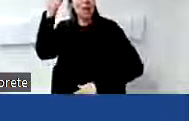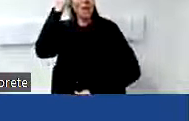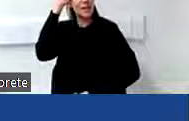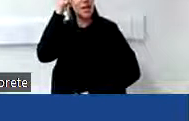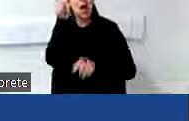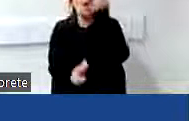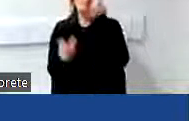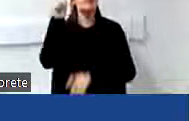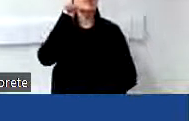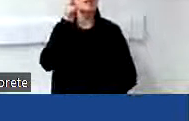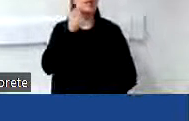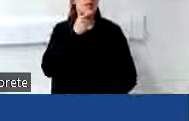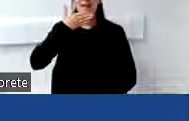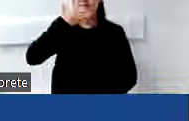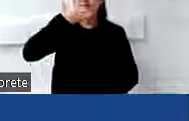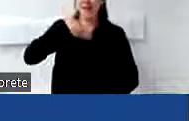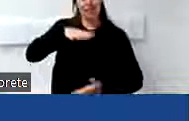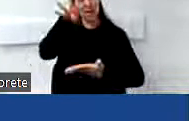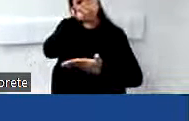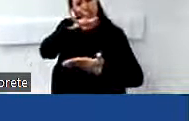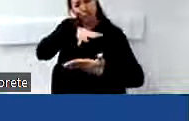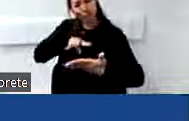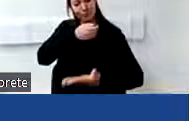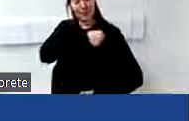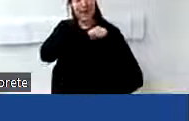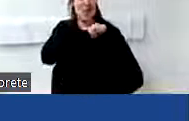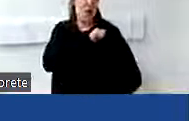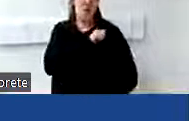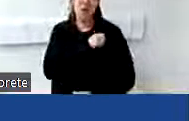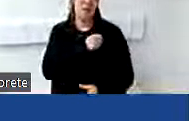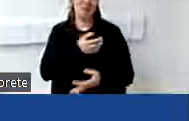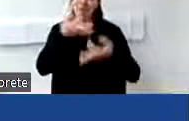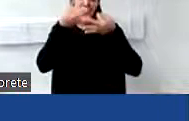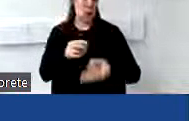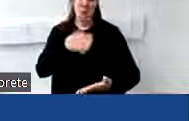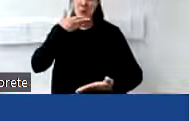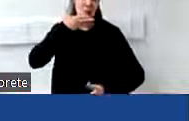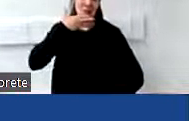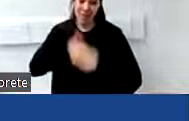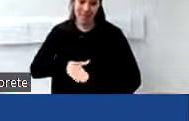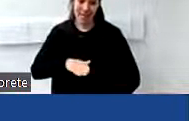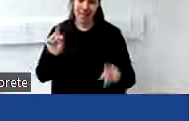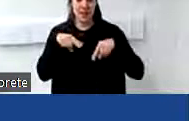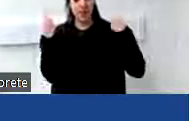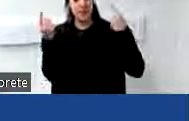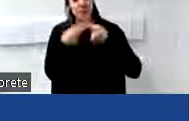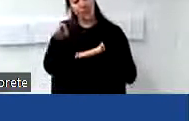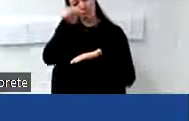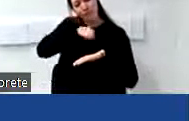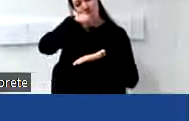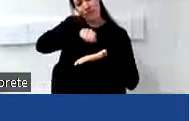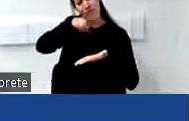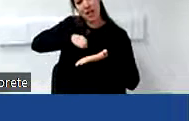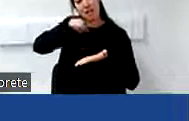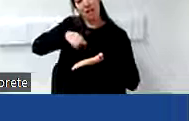va a entender el idioma español, porque probablemente no lo entienda. Y nosotros vamos a escribir todo lo